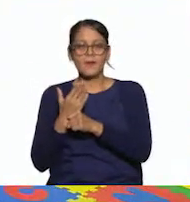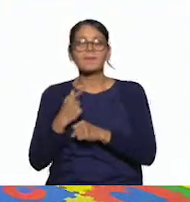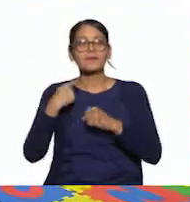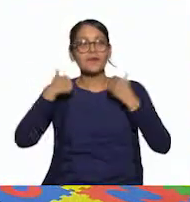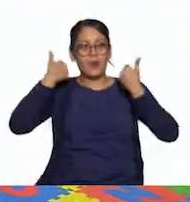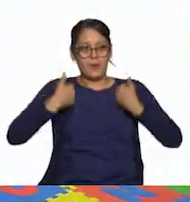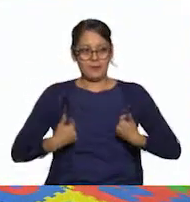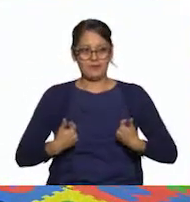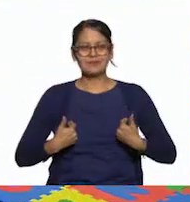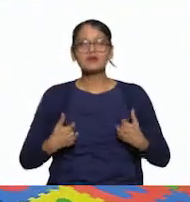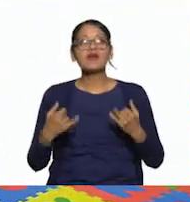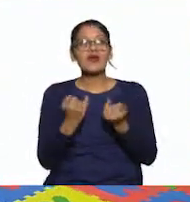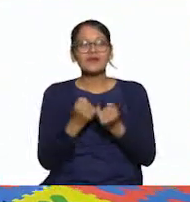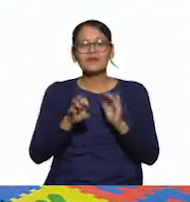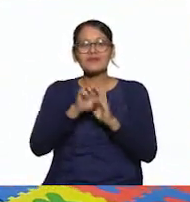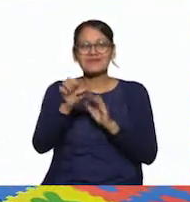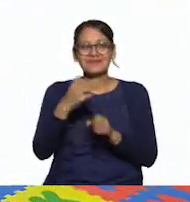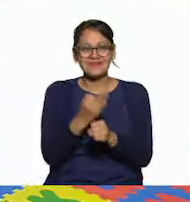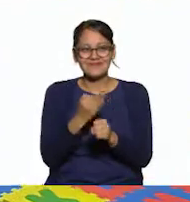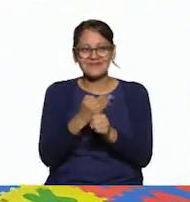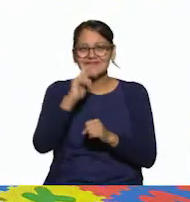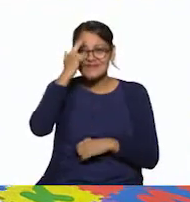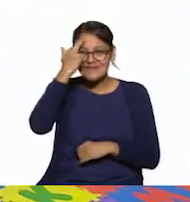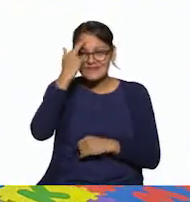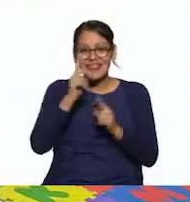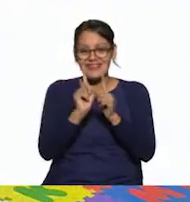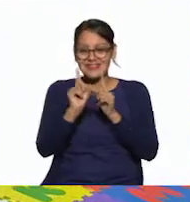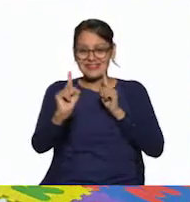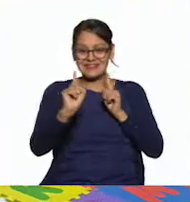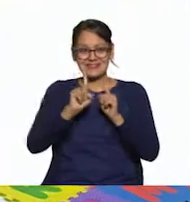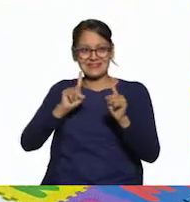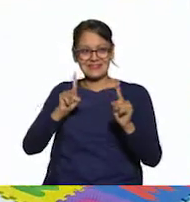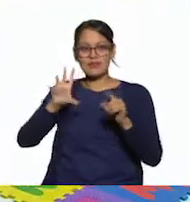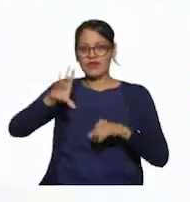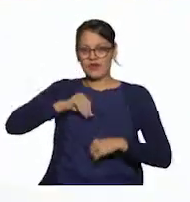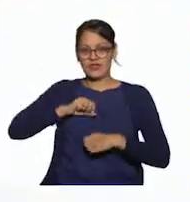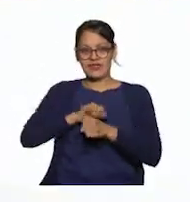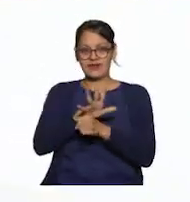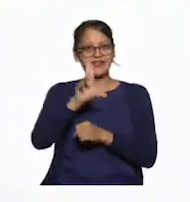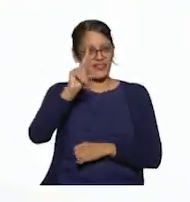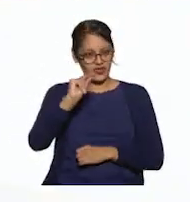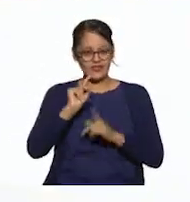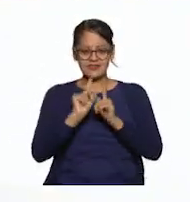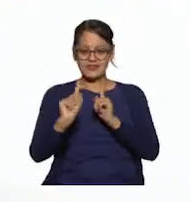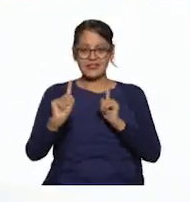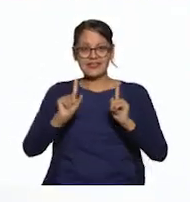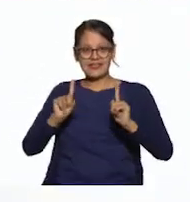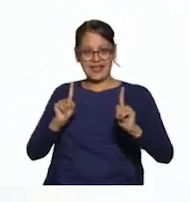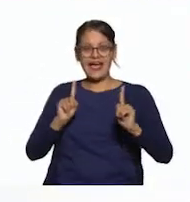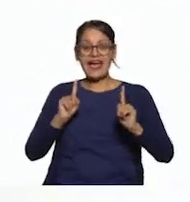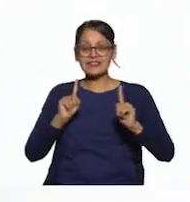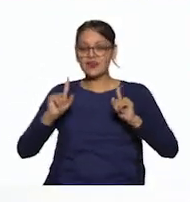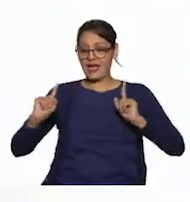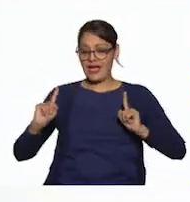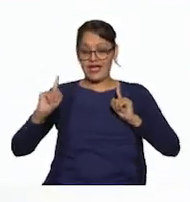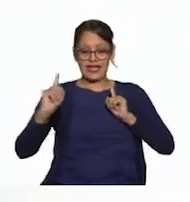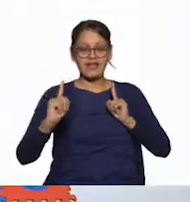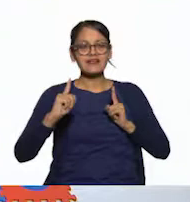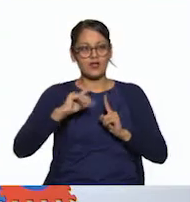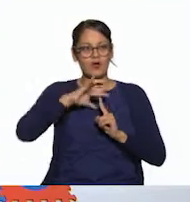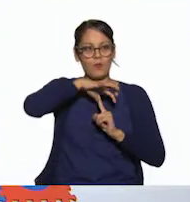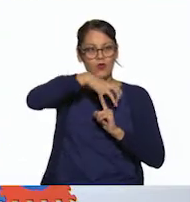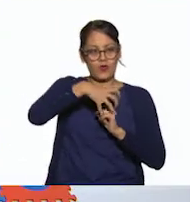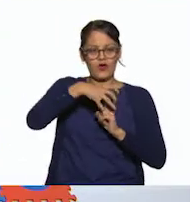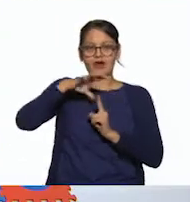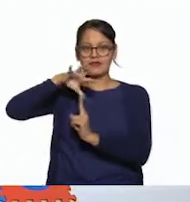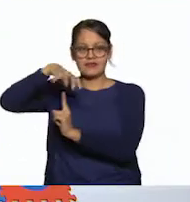lo que tenemos ahora, ¿no? Con la sana distancia. Exacto, si tenemos la sana distancia, podemos conservar cada quien su kinesfera. Exactamente. ¿Eso es verdad? Y bueno,